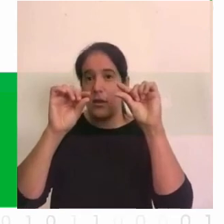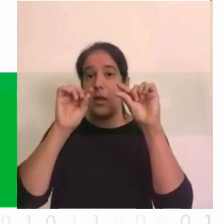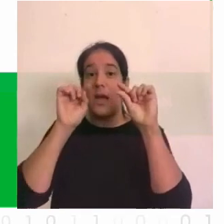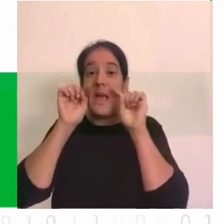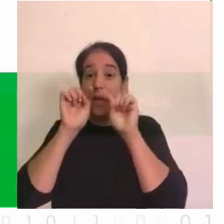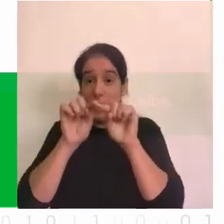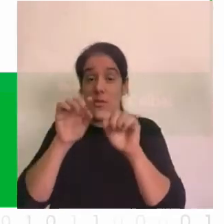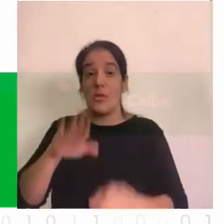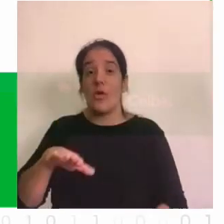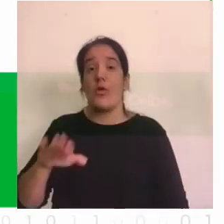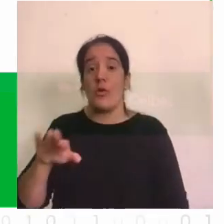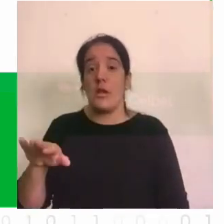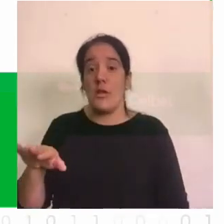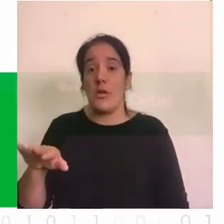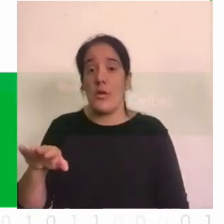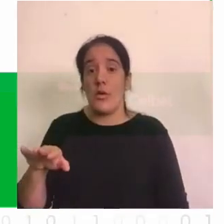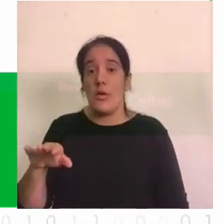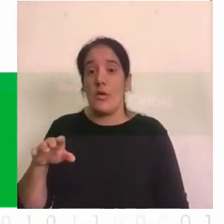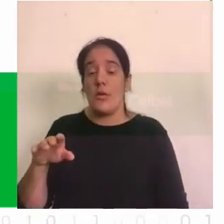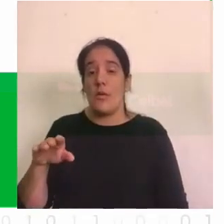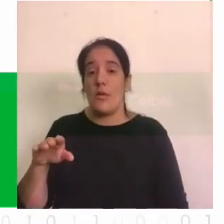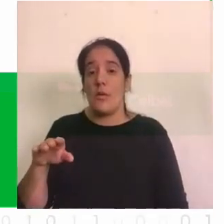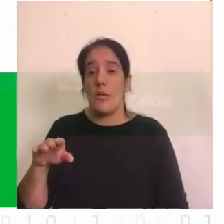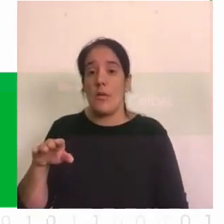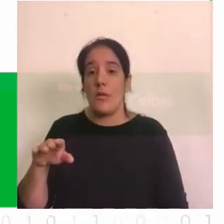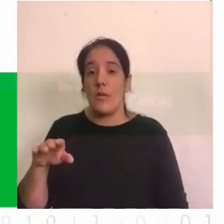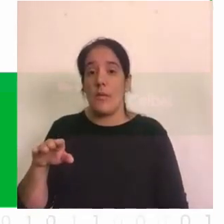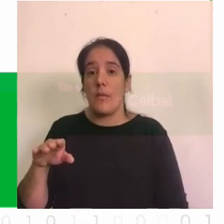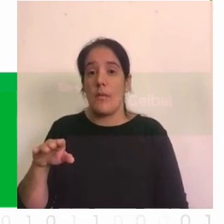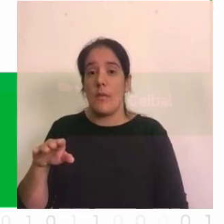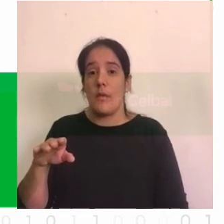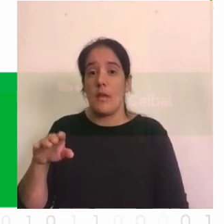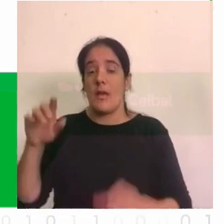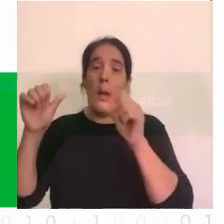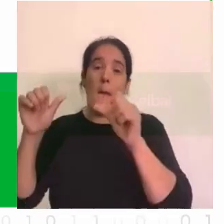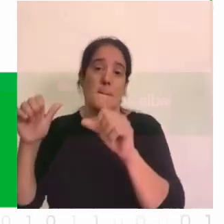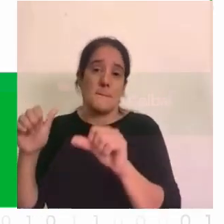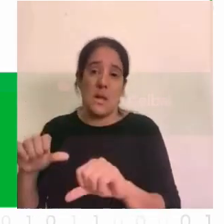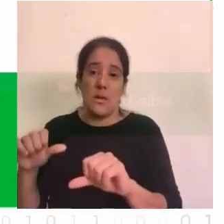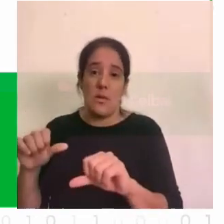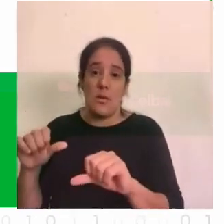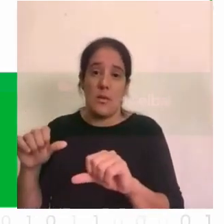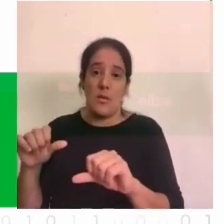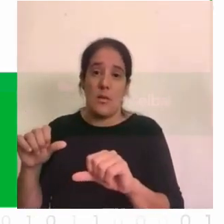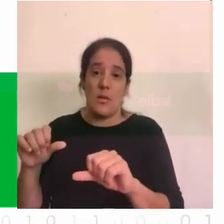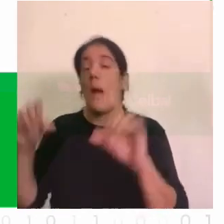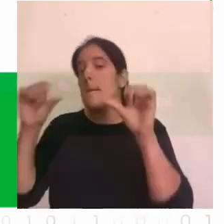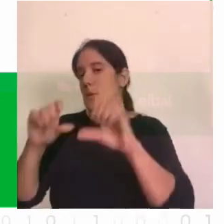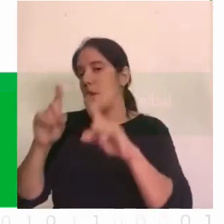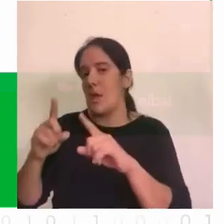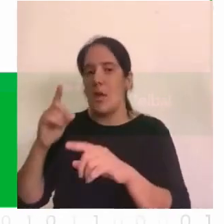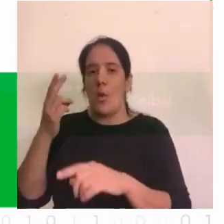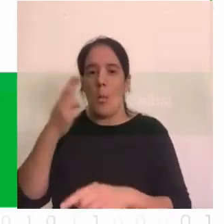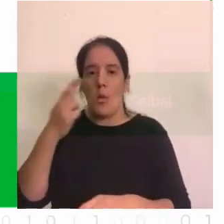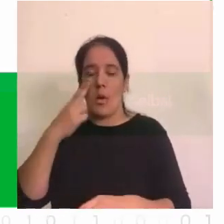niveles los peores scores en lo que tiene que ver con los problemas de conducta. ¿Por qué? Porque cuanto más positivo